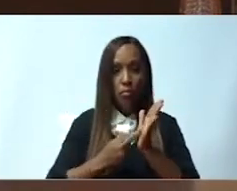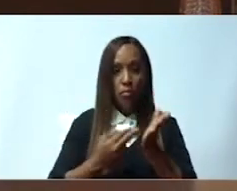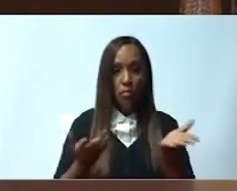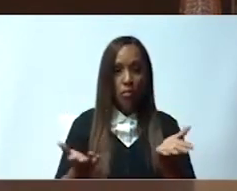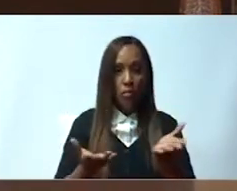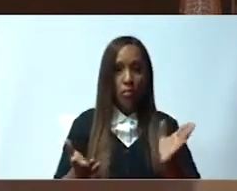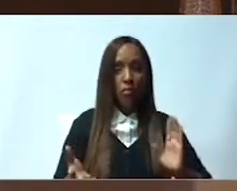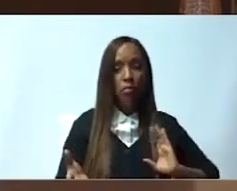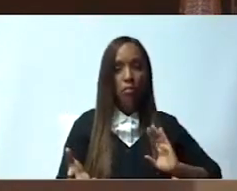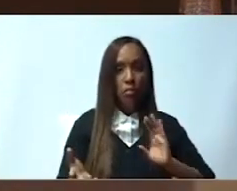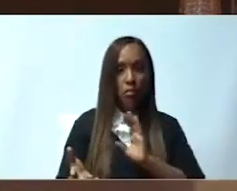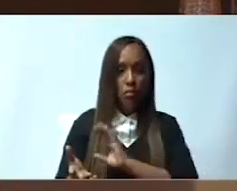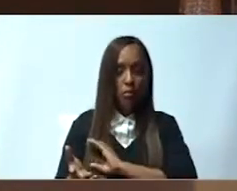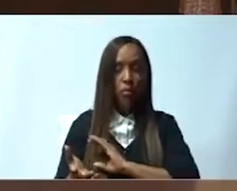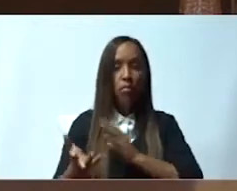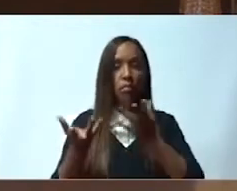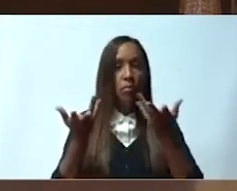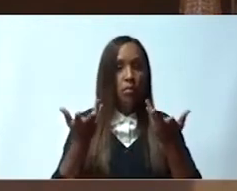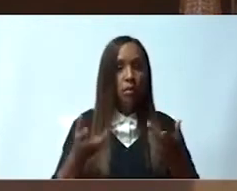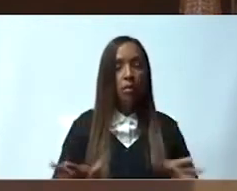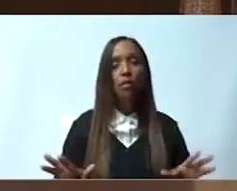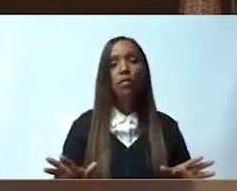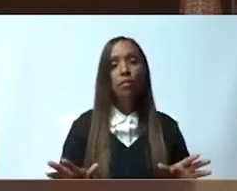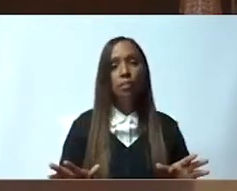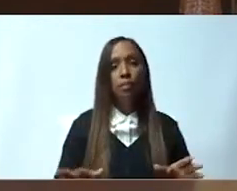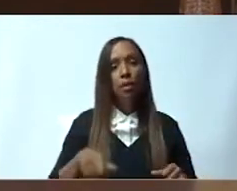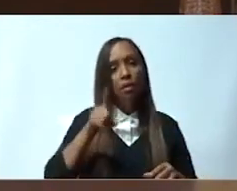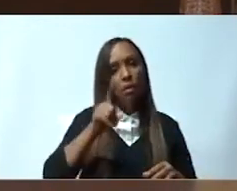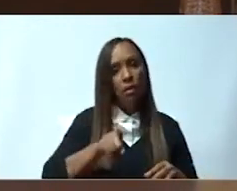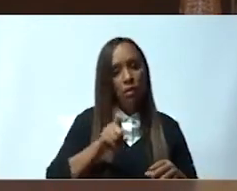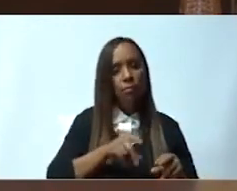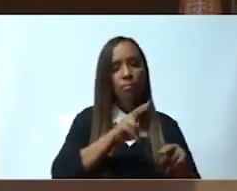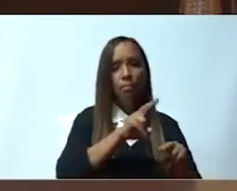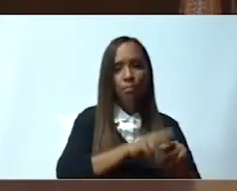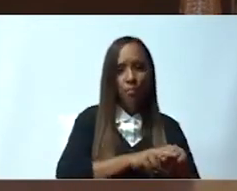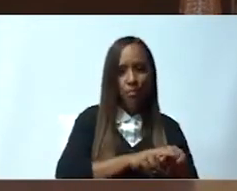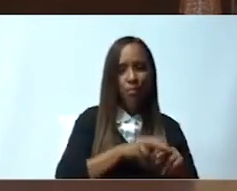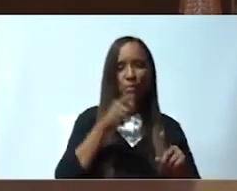Voy a volver a someter en una segunda votación